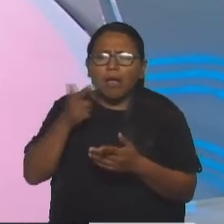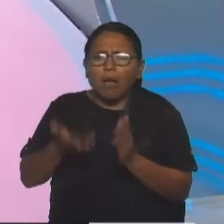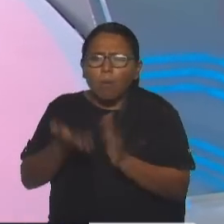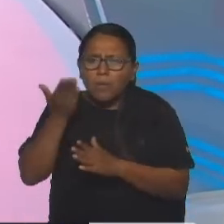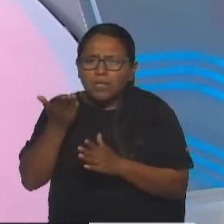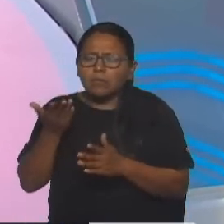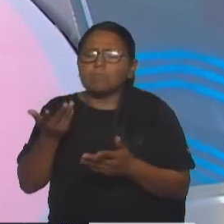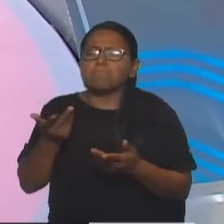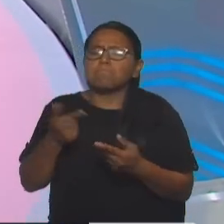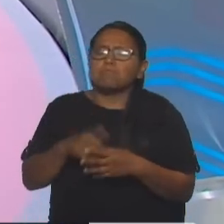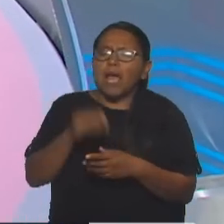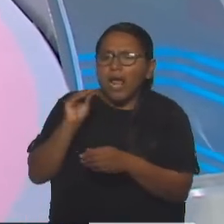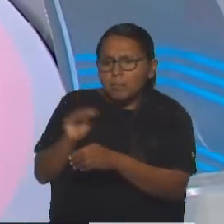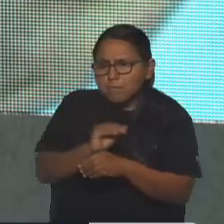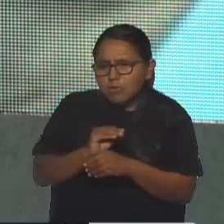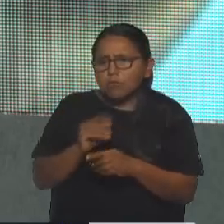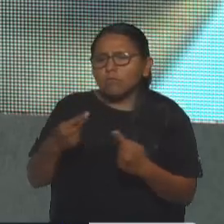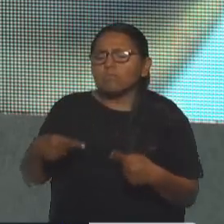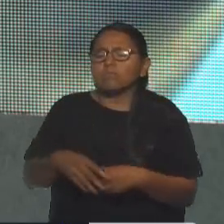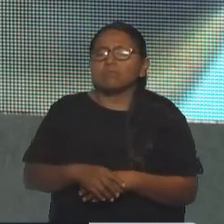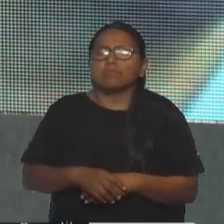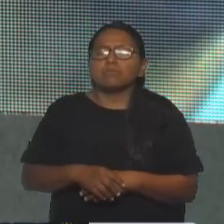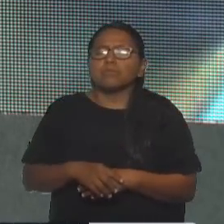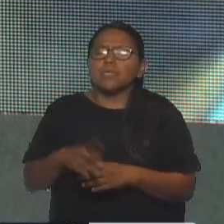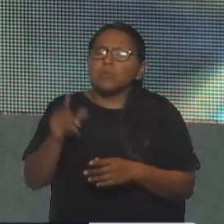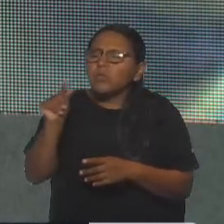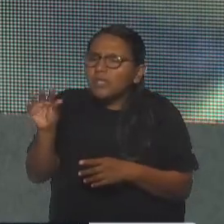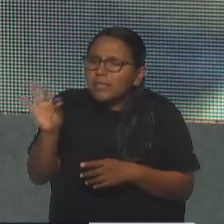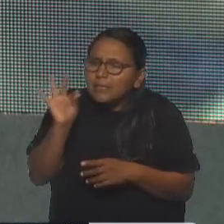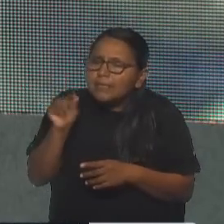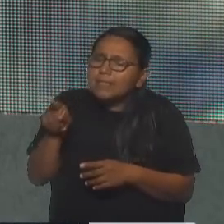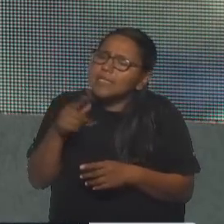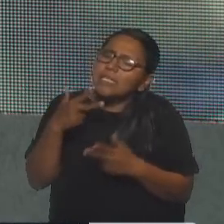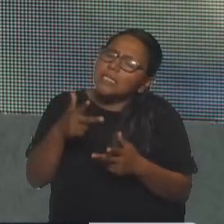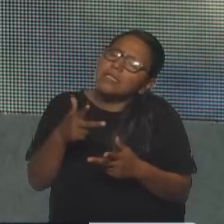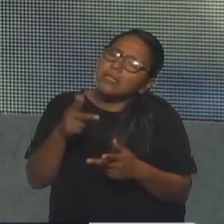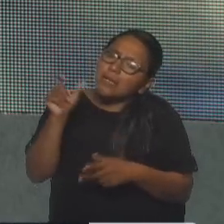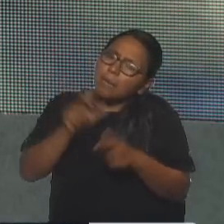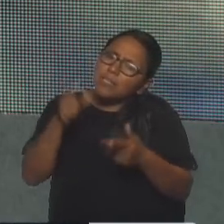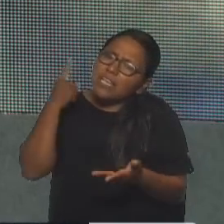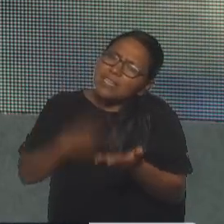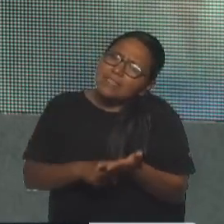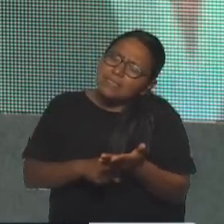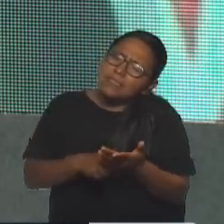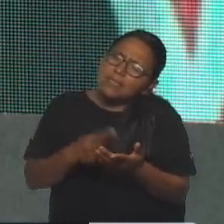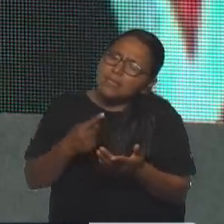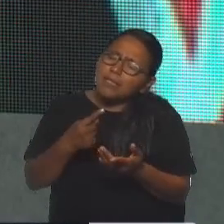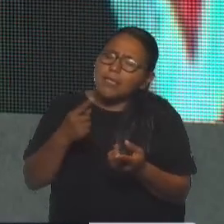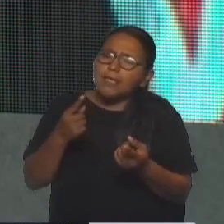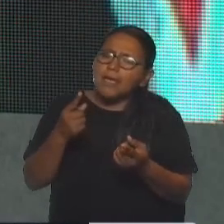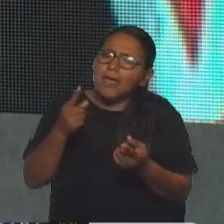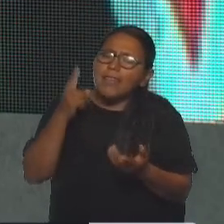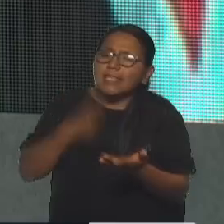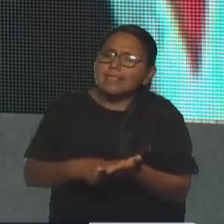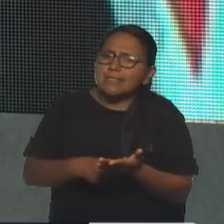algo que me quiero detener en ese punto lo más breve que se pueda. Dijiste, hay mucha gente que decide o se calefacciona o